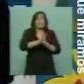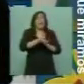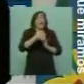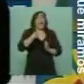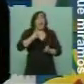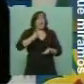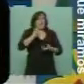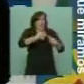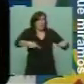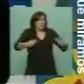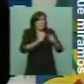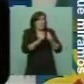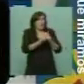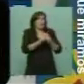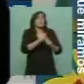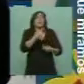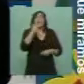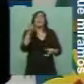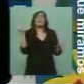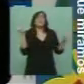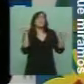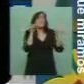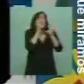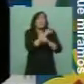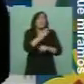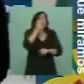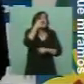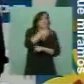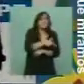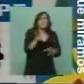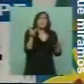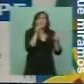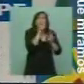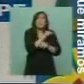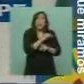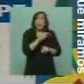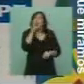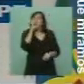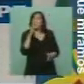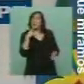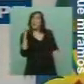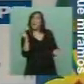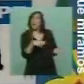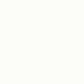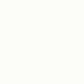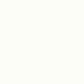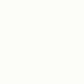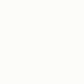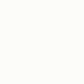importar como no escuché ninguna crítica a ninguna